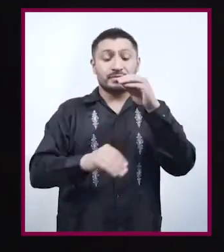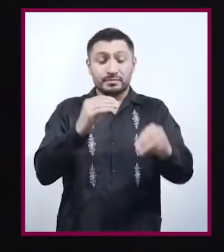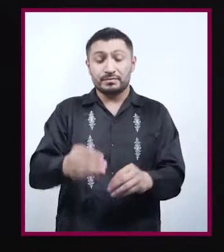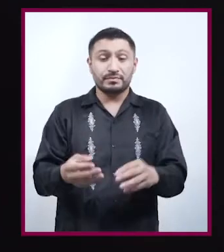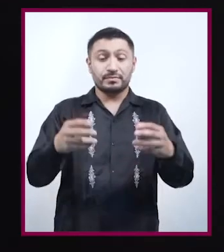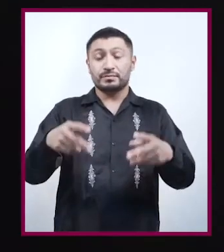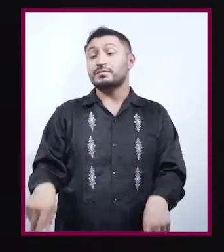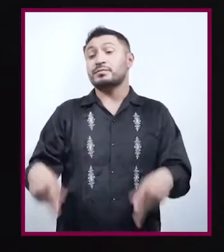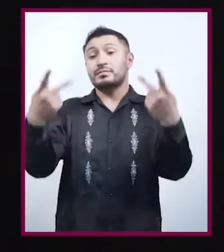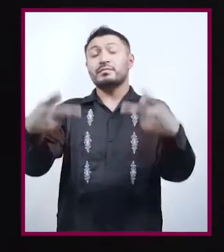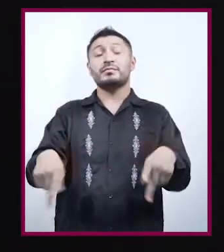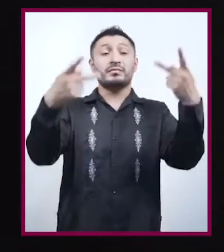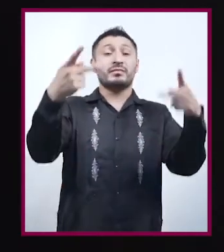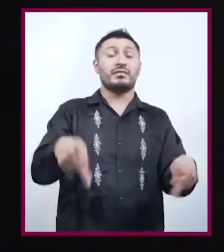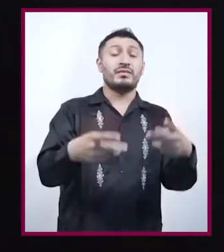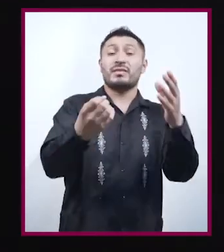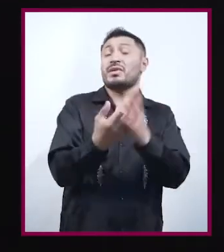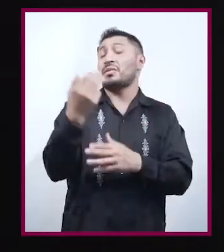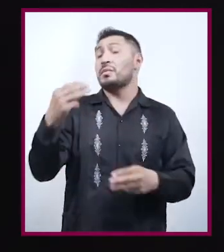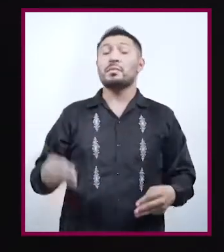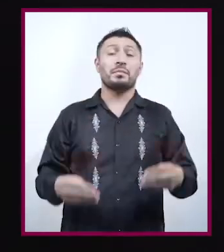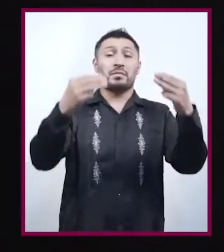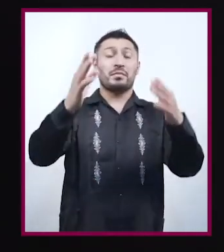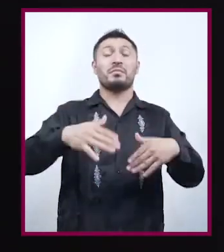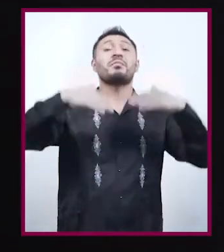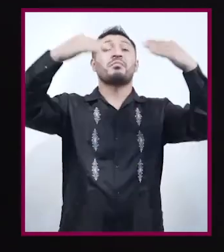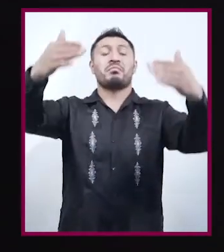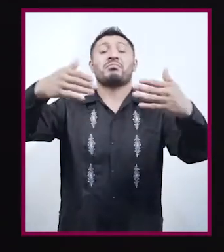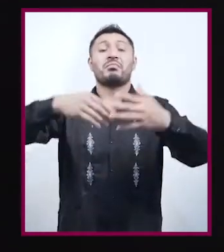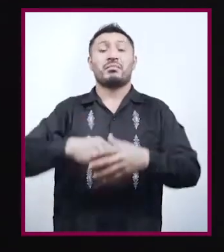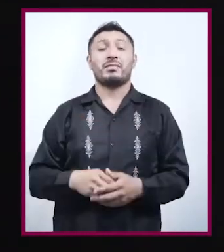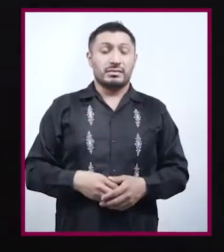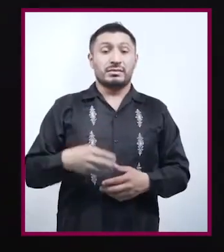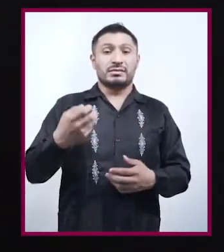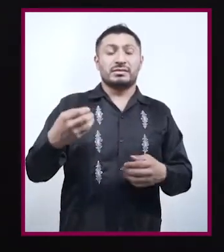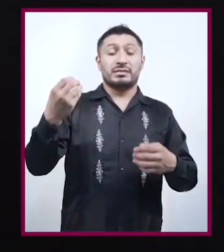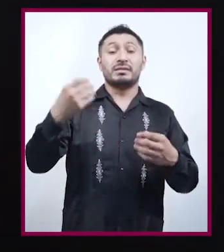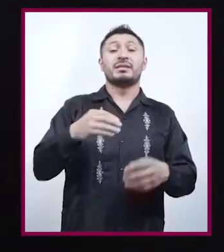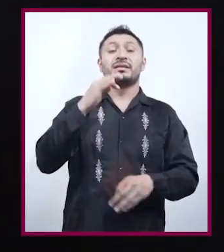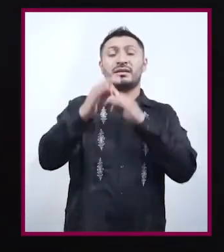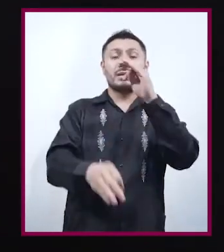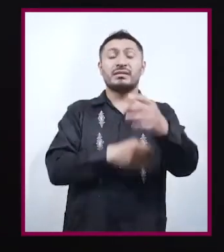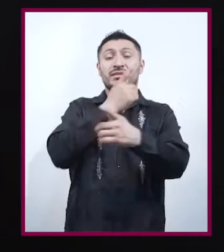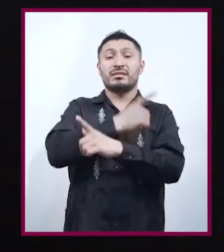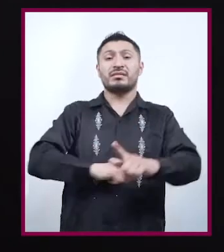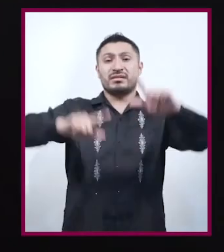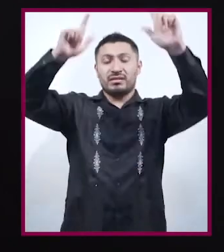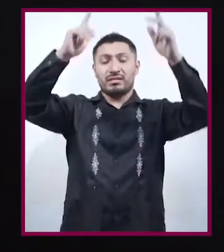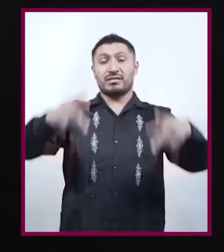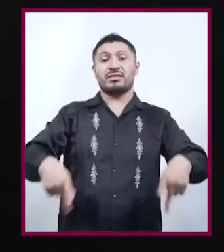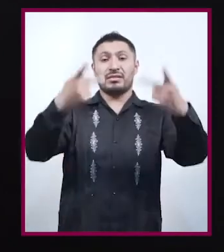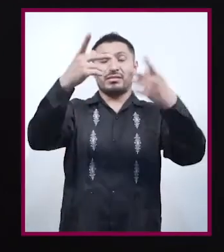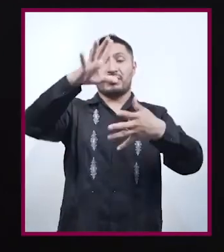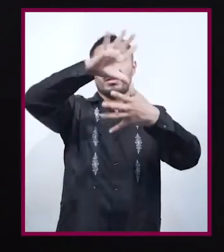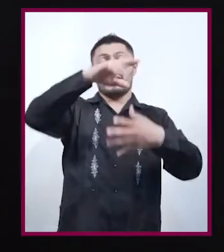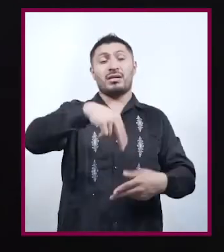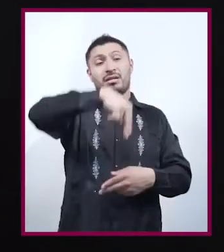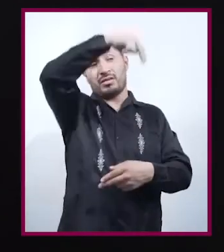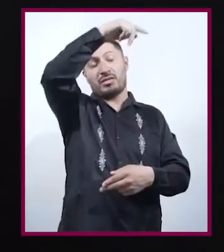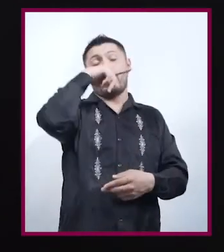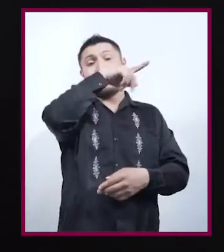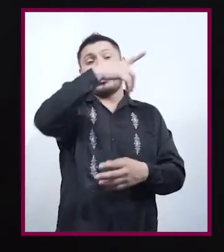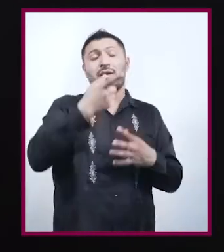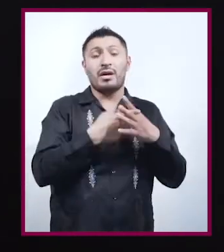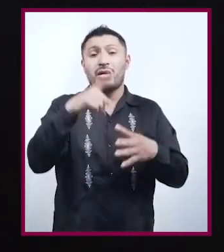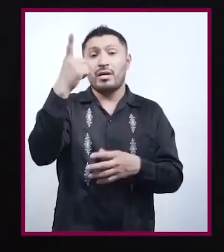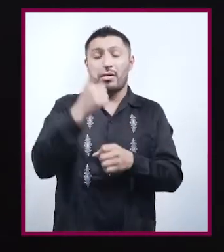de productos importados y abrir nuevos mercados al exterior. Sobre todo a partir del Tratado de Libre Comercio de